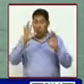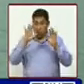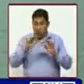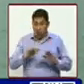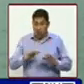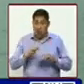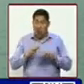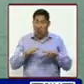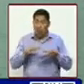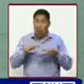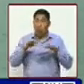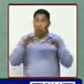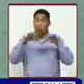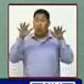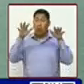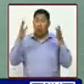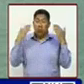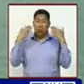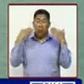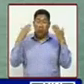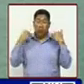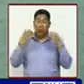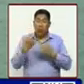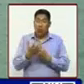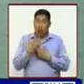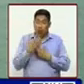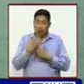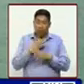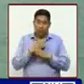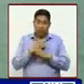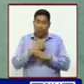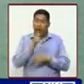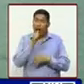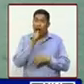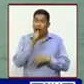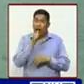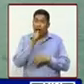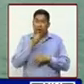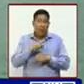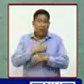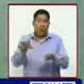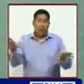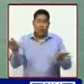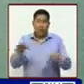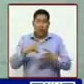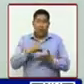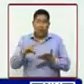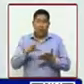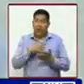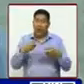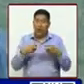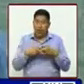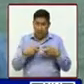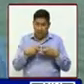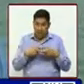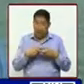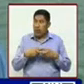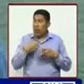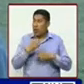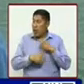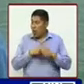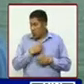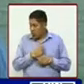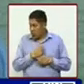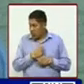de la evaporización que existe. Esto ha obligado a racionar el agua para el riego, pero también para la energía eléctrica. Pero desde este